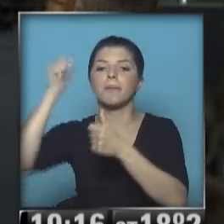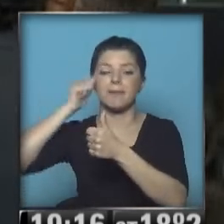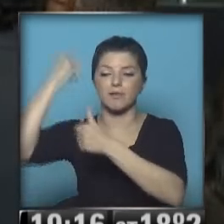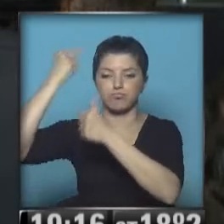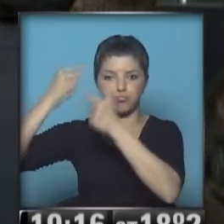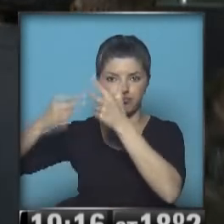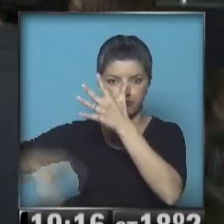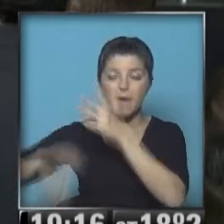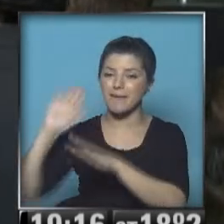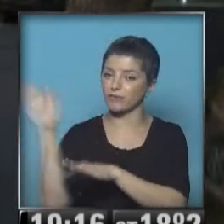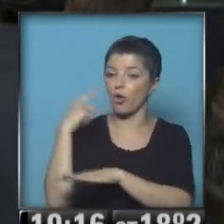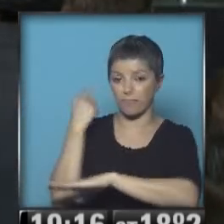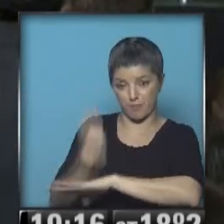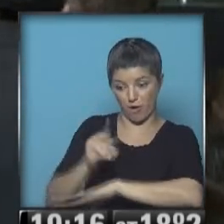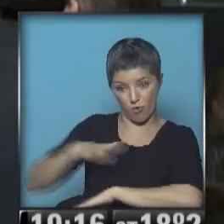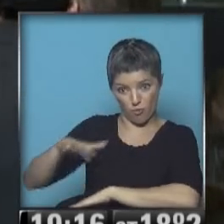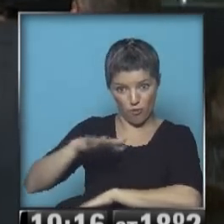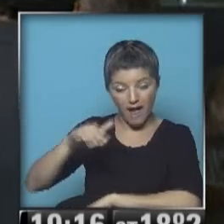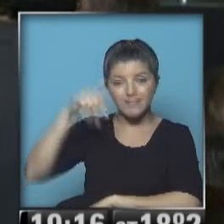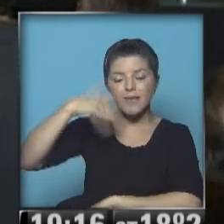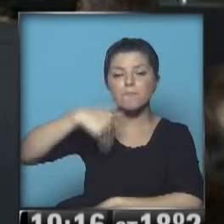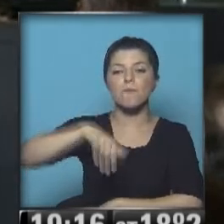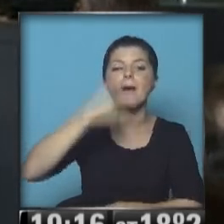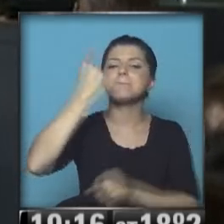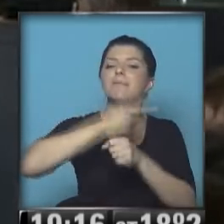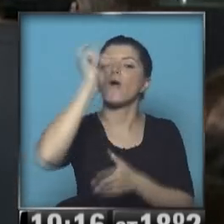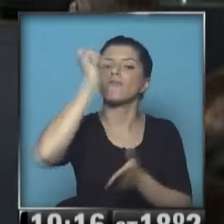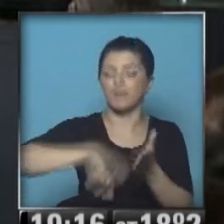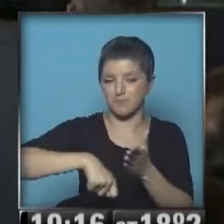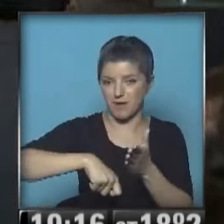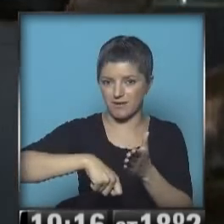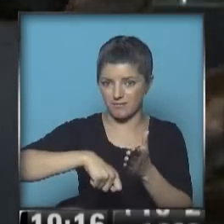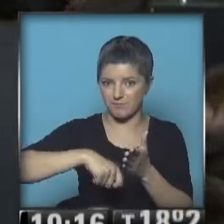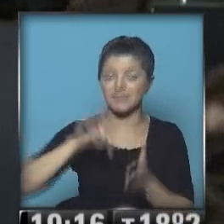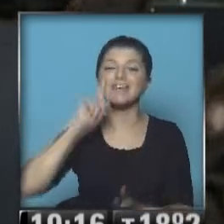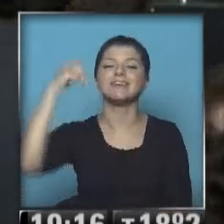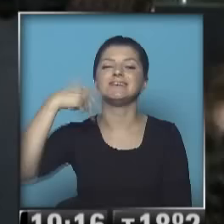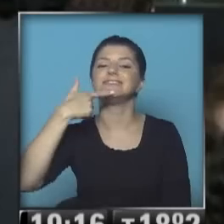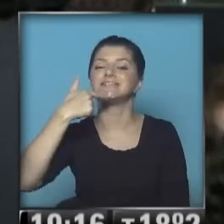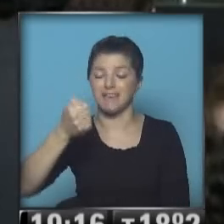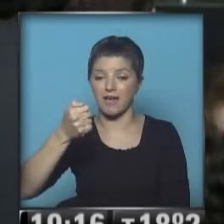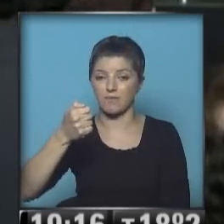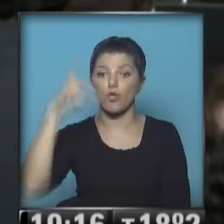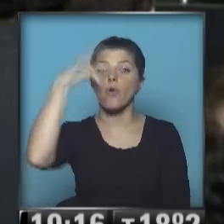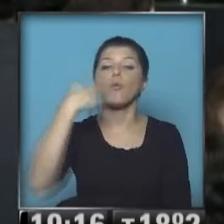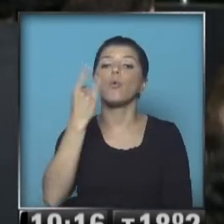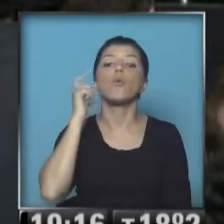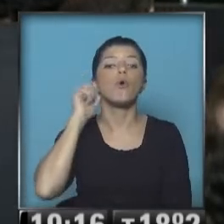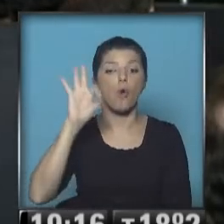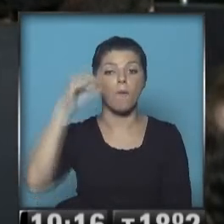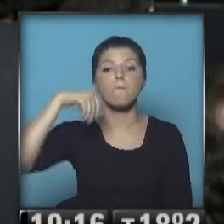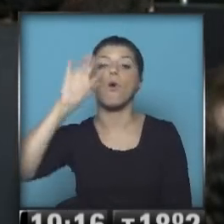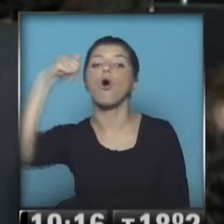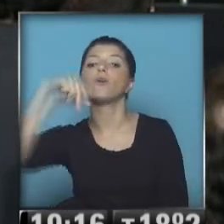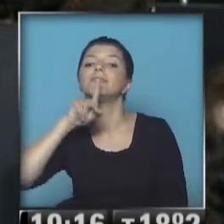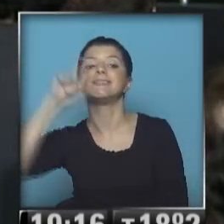todos los que viven justamente allí. Va a firmar en primer lugar el señor apoderado de IMSA, Hugo Horacio Monte. Lo